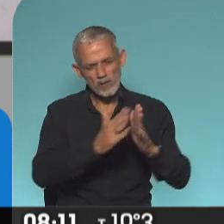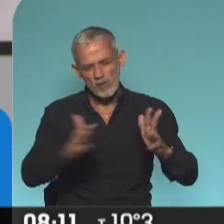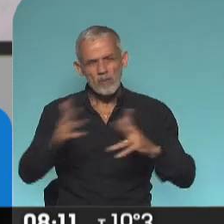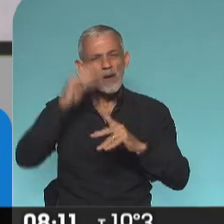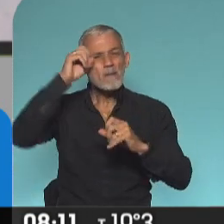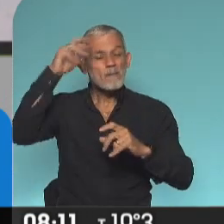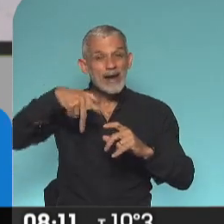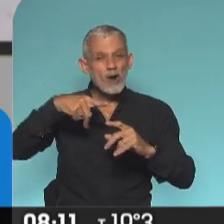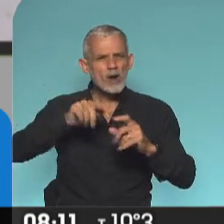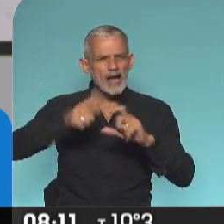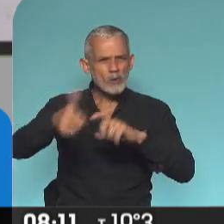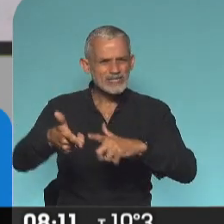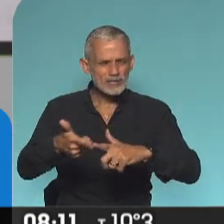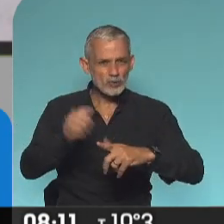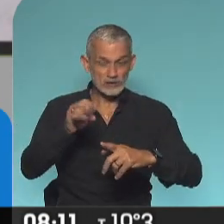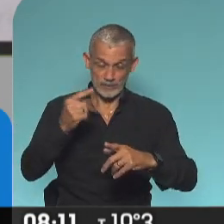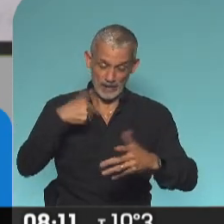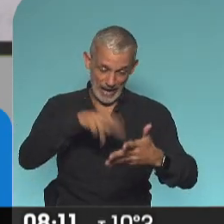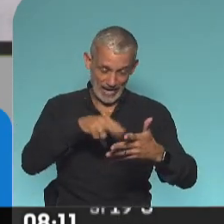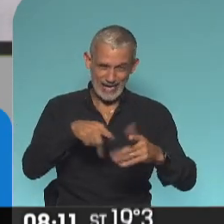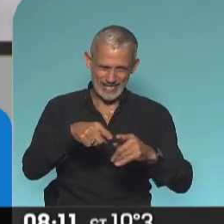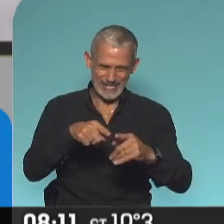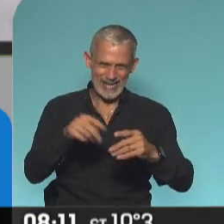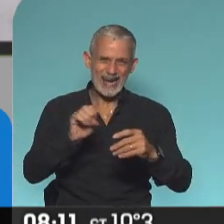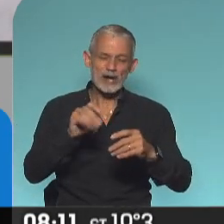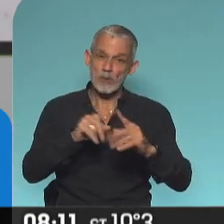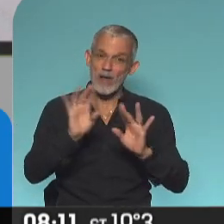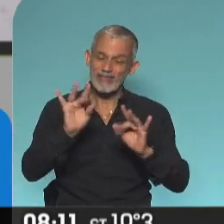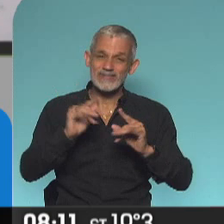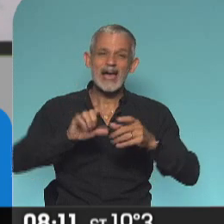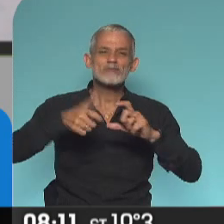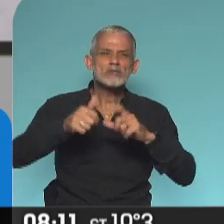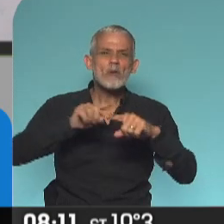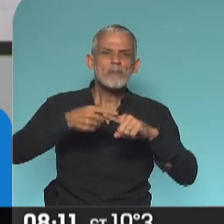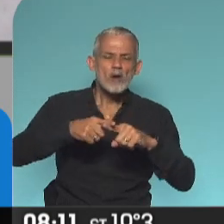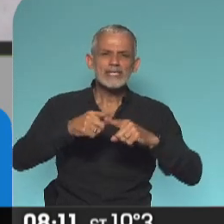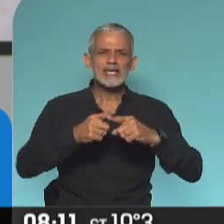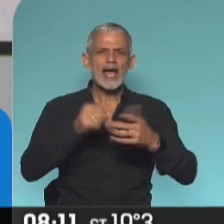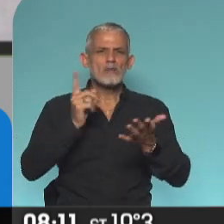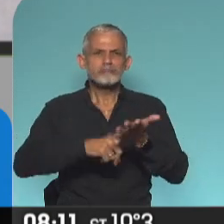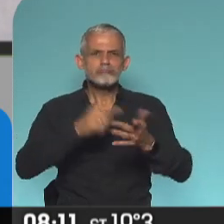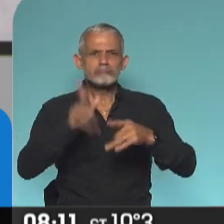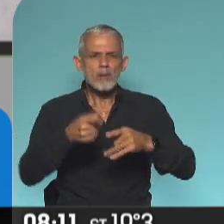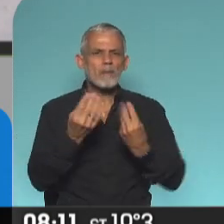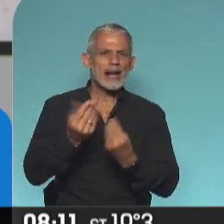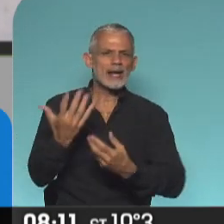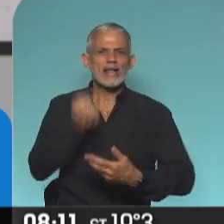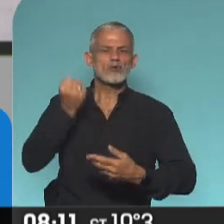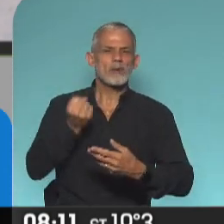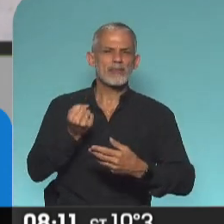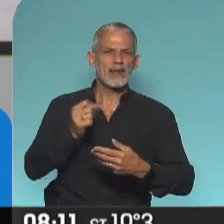Perón, actualización, voy a tener que leer el nombre porque era difícil, actualización política y doctrinaria para la toma del poder,